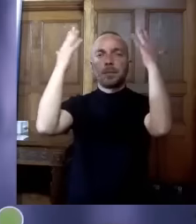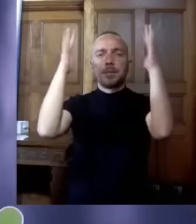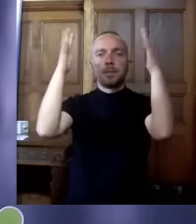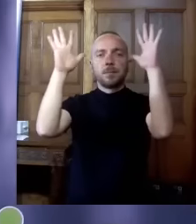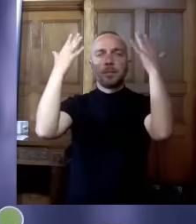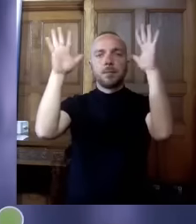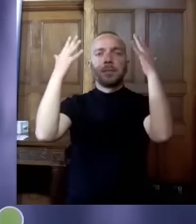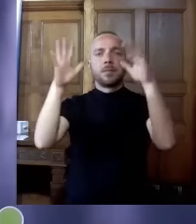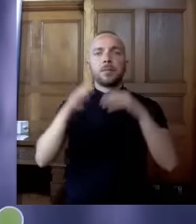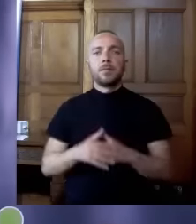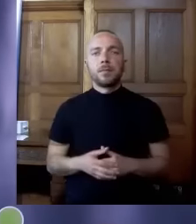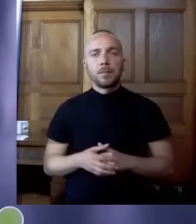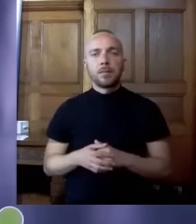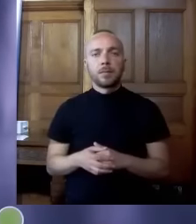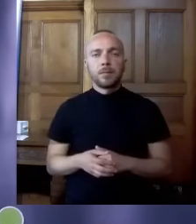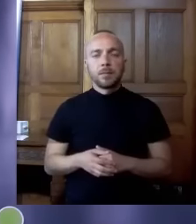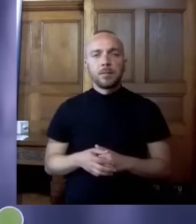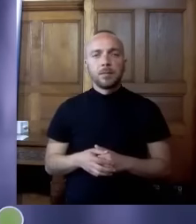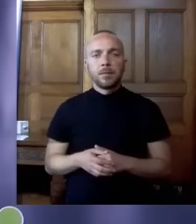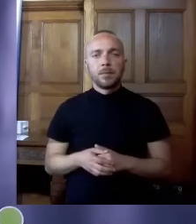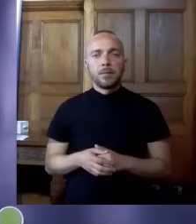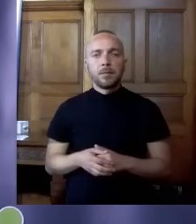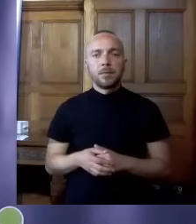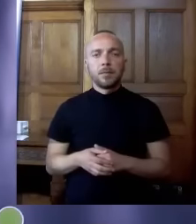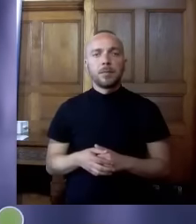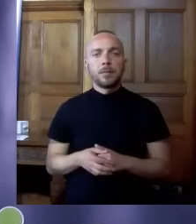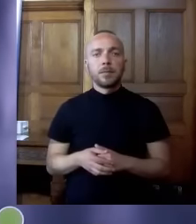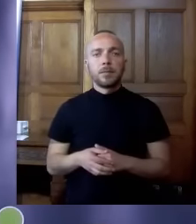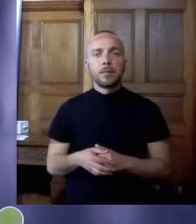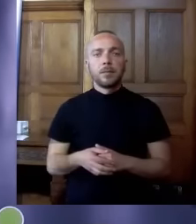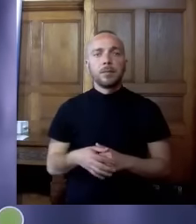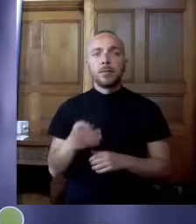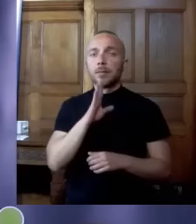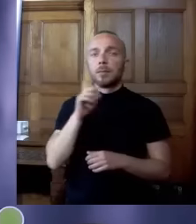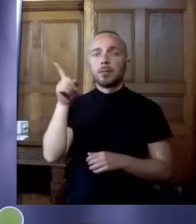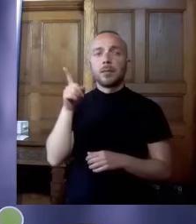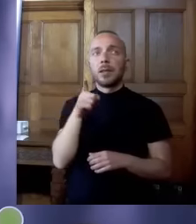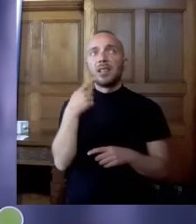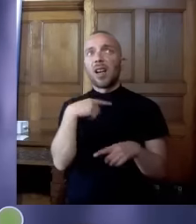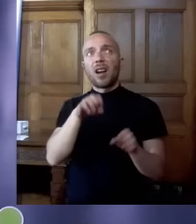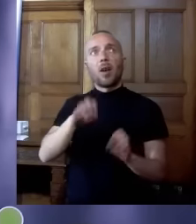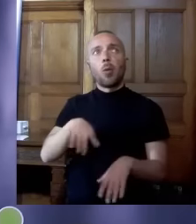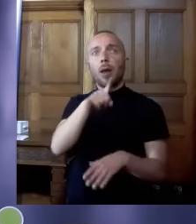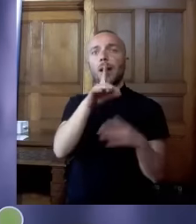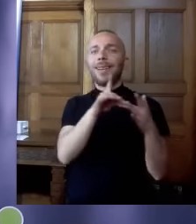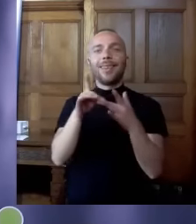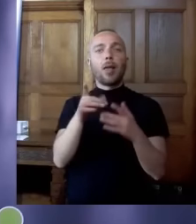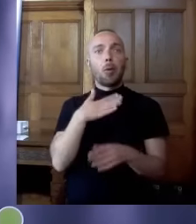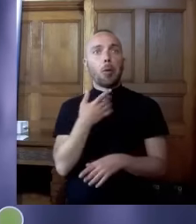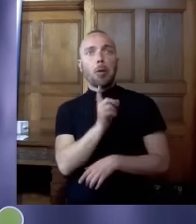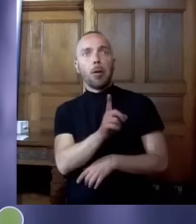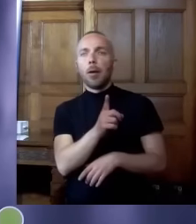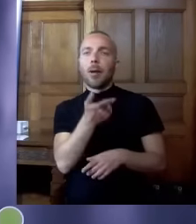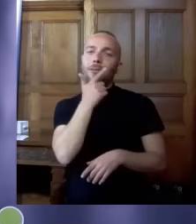renunciar rar De antemano renunciar que es lo que han hecho de antemano al liderazgo el camino